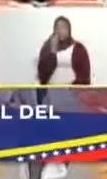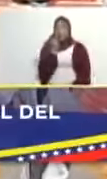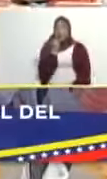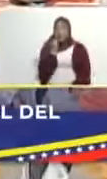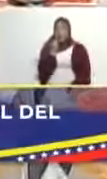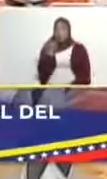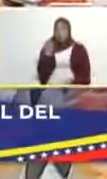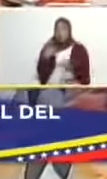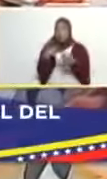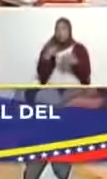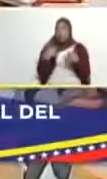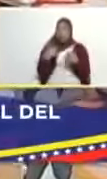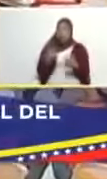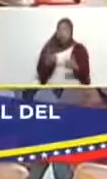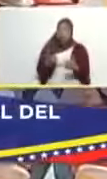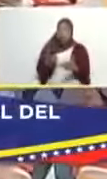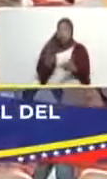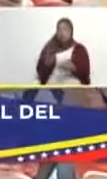cuidando su salud.